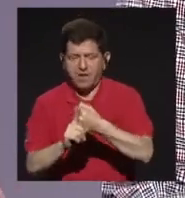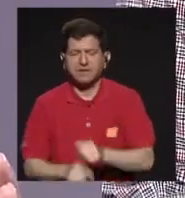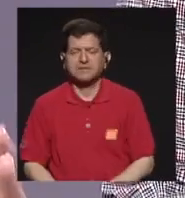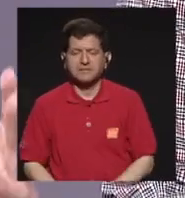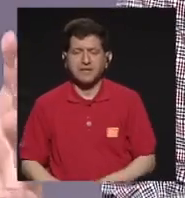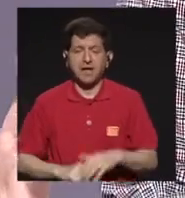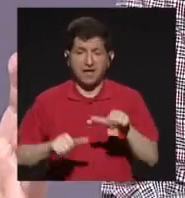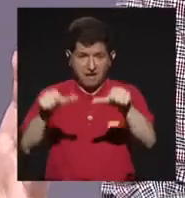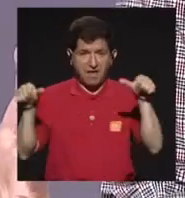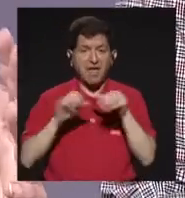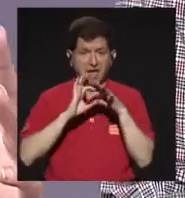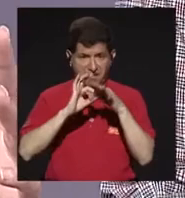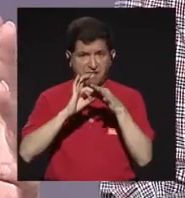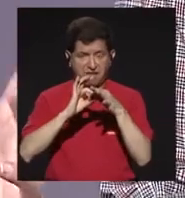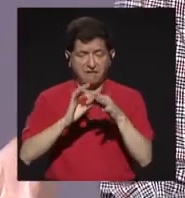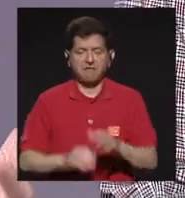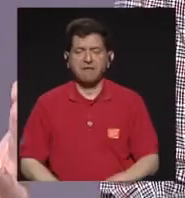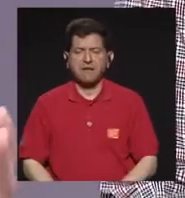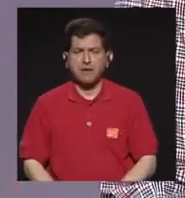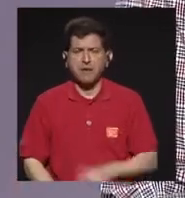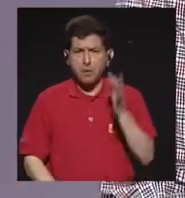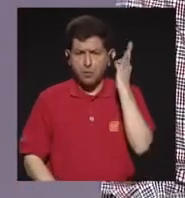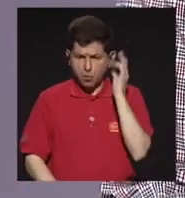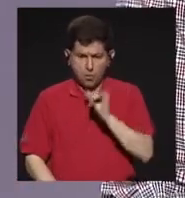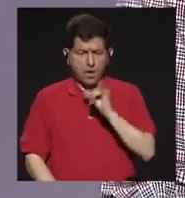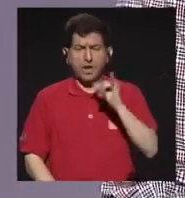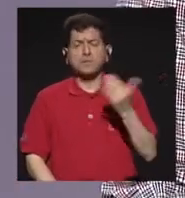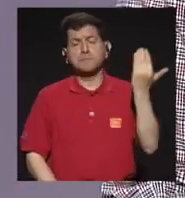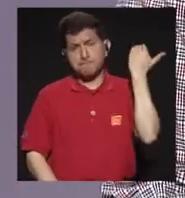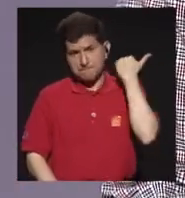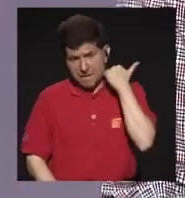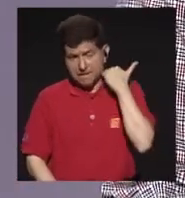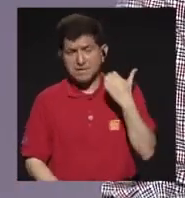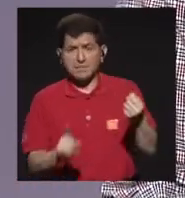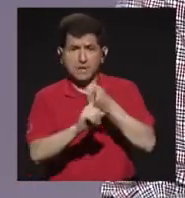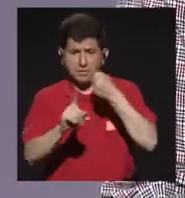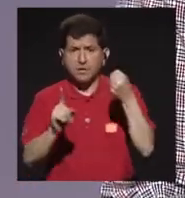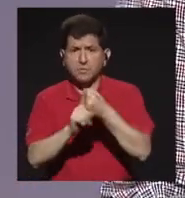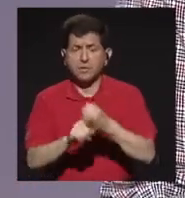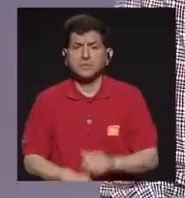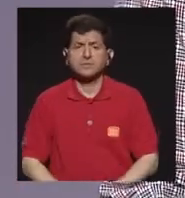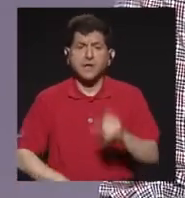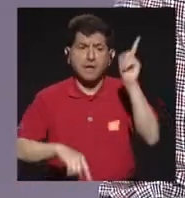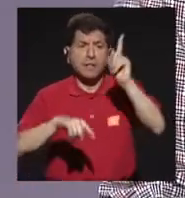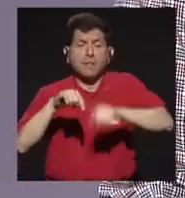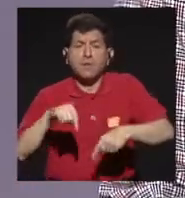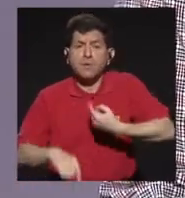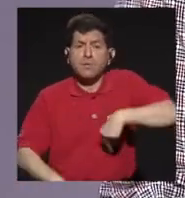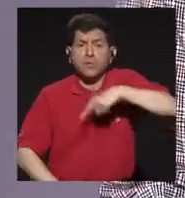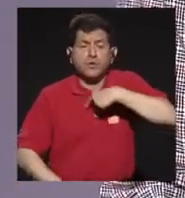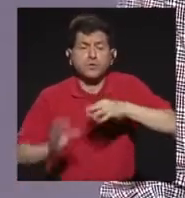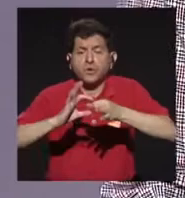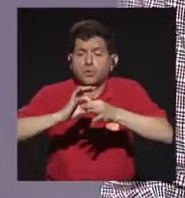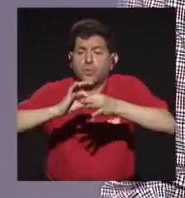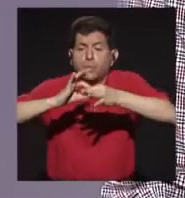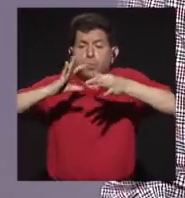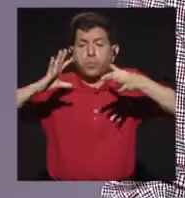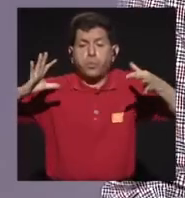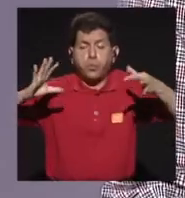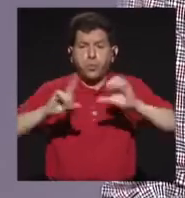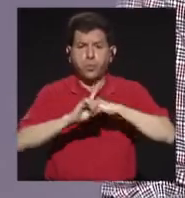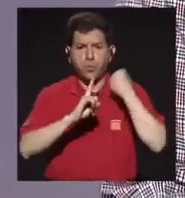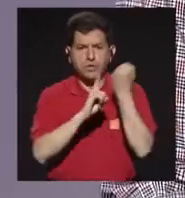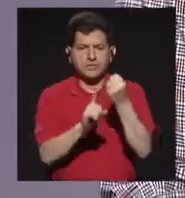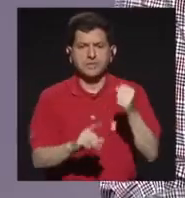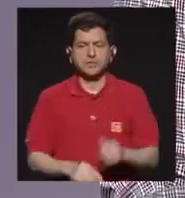sexual. Como mujeres también somos víctimas de violencia. No podemos desligar la condición